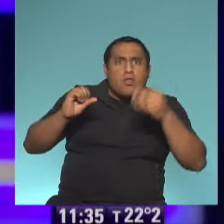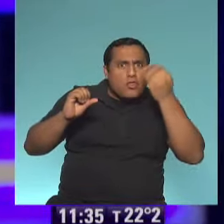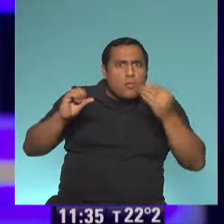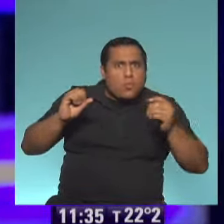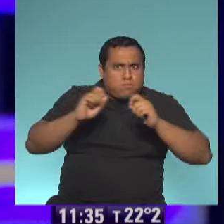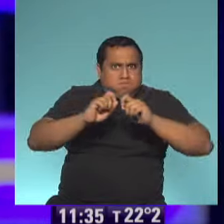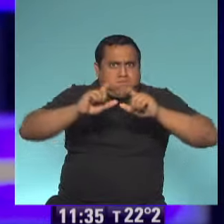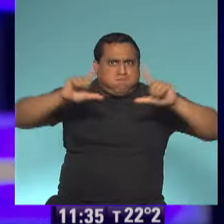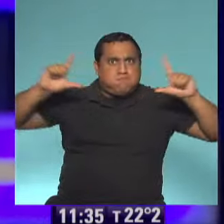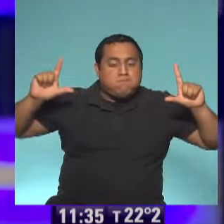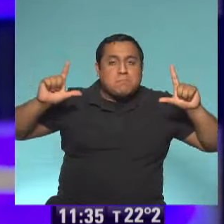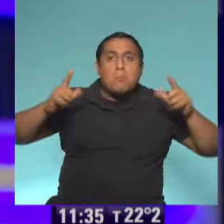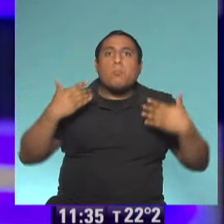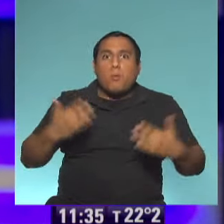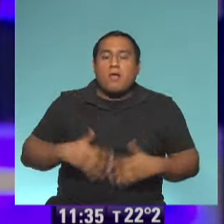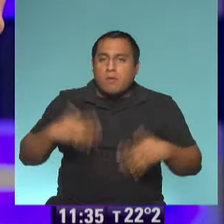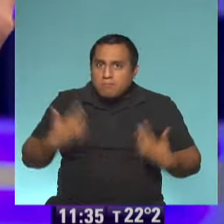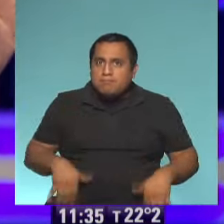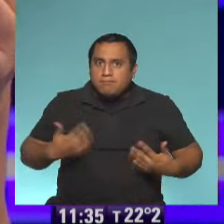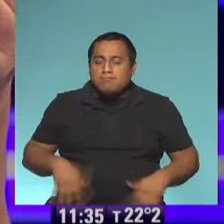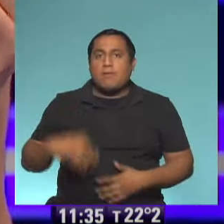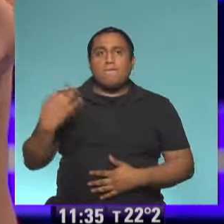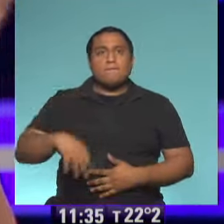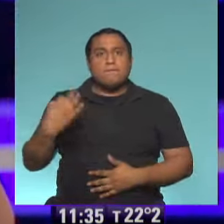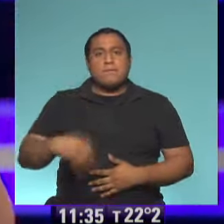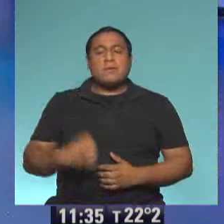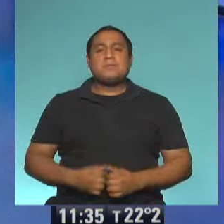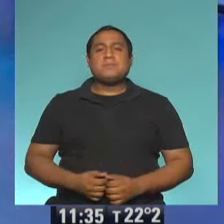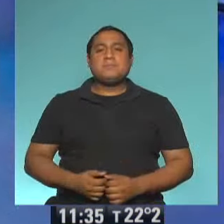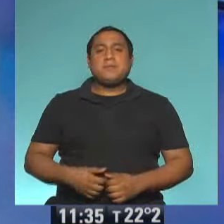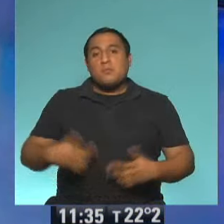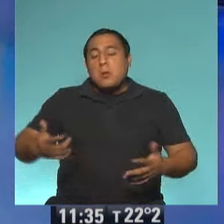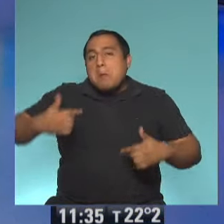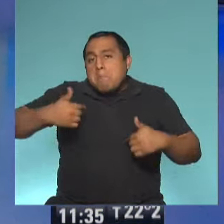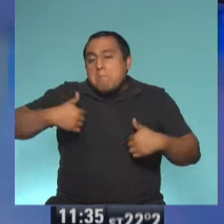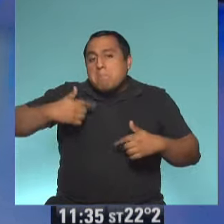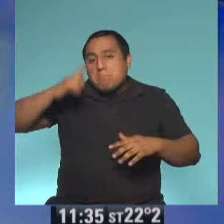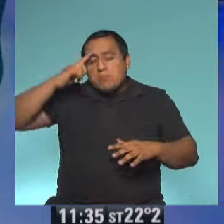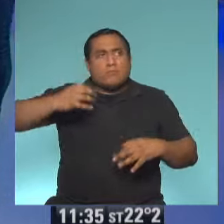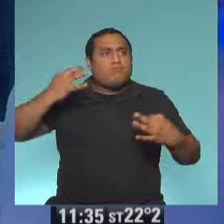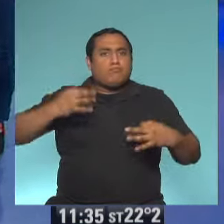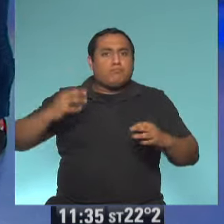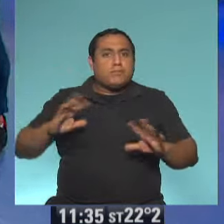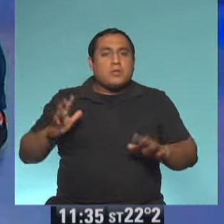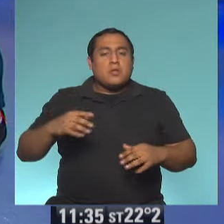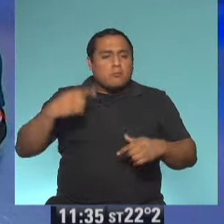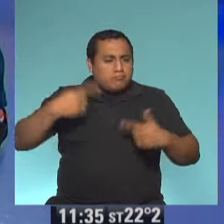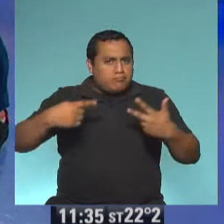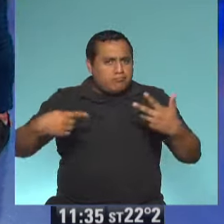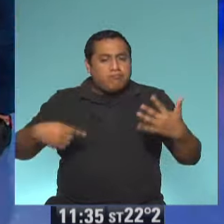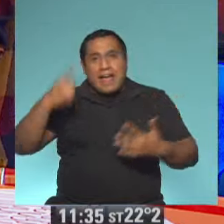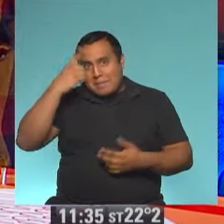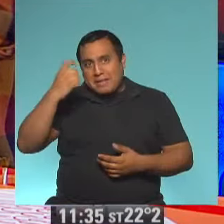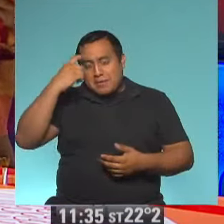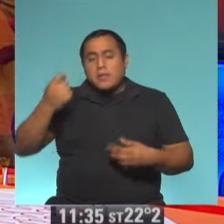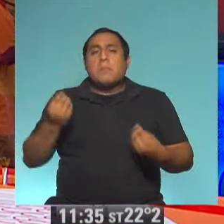forma. Espectacular. Qué bueno, ¿eh? Bueno, me parece espectacular todo esto que estamos viendo, Julia,